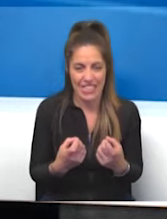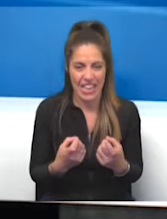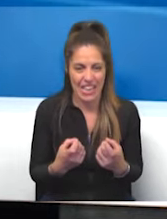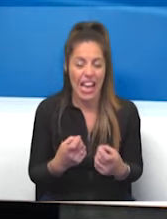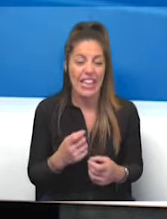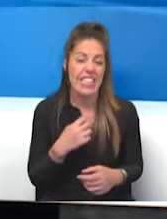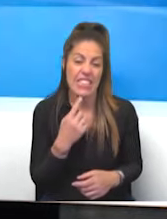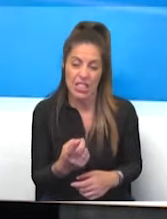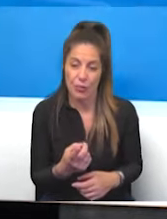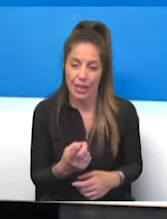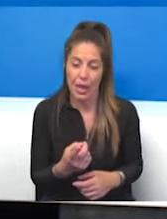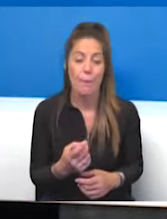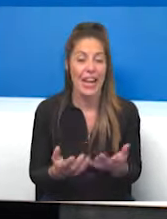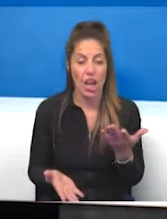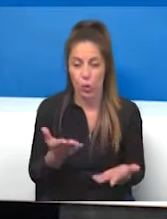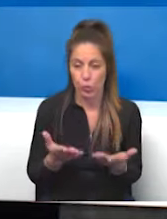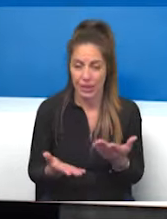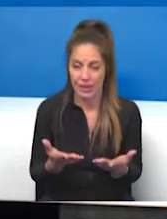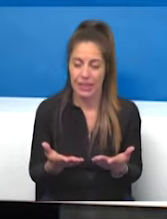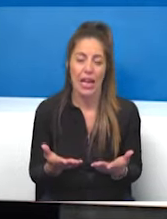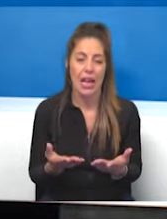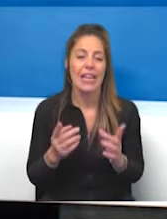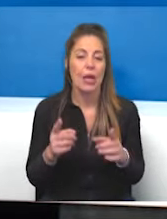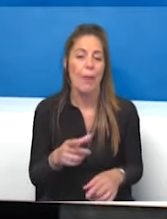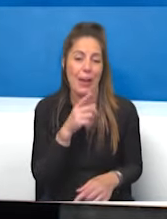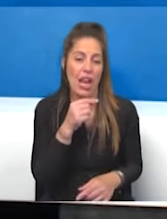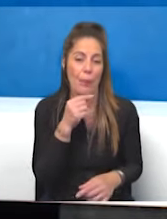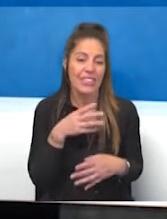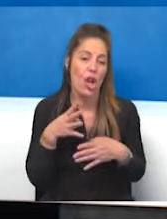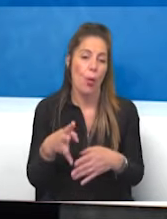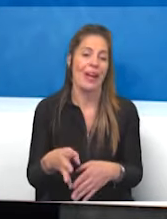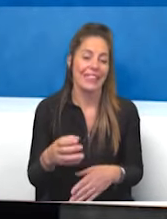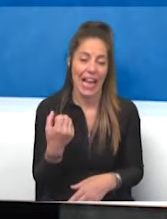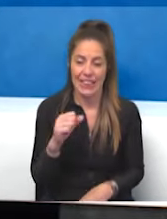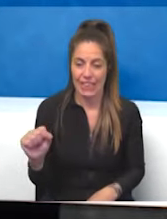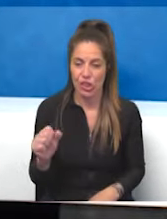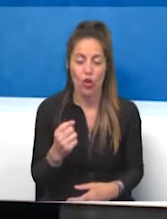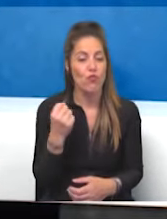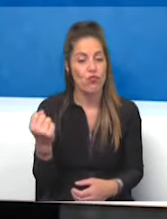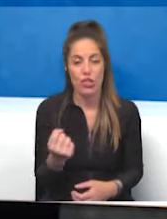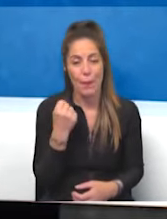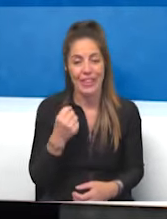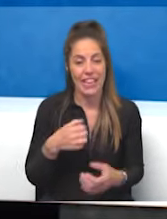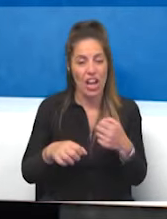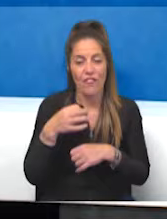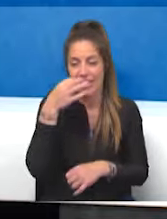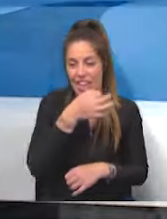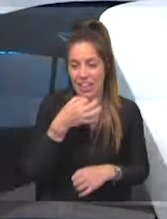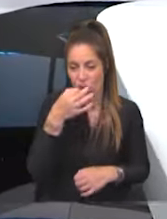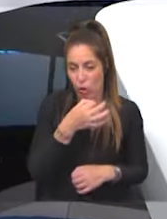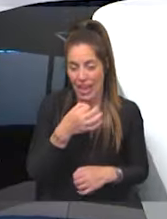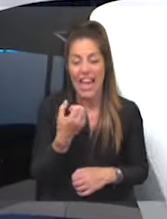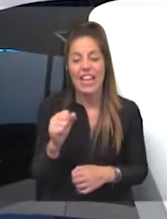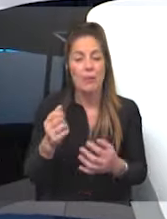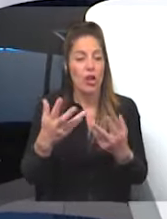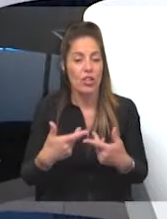utilidad para la justicia y para la policía en el combate al delito fundamentalmente el narcotráfico el crimen organizado